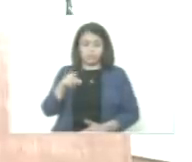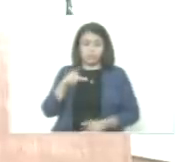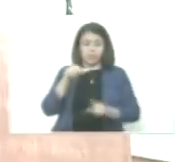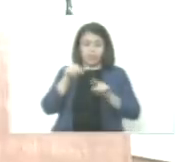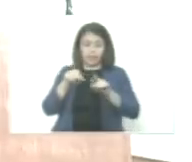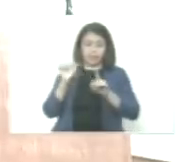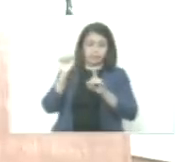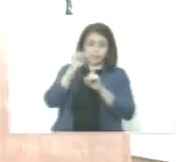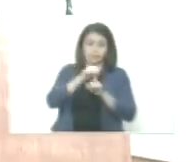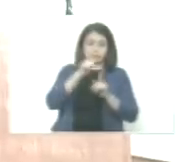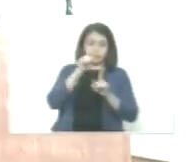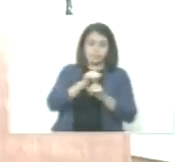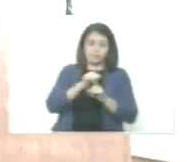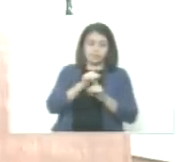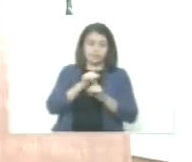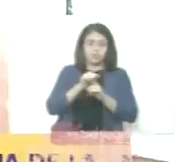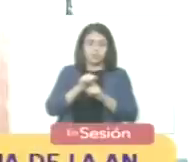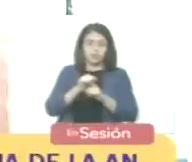lucha surgieron